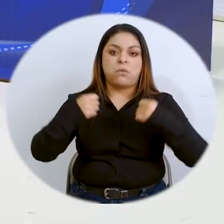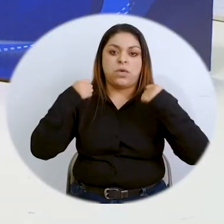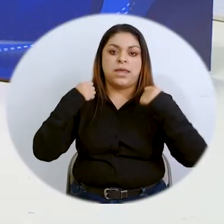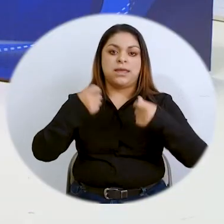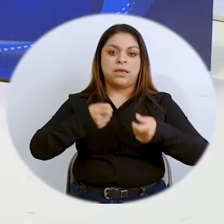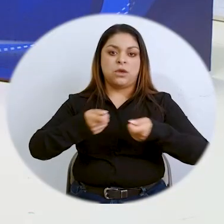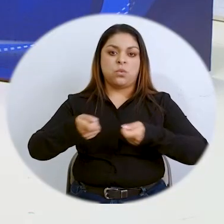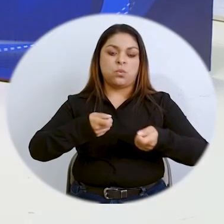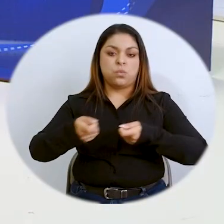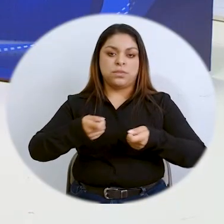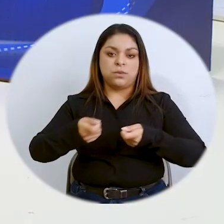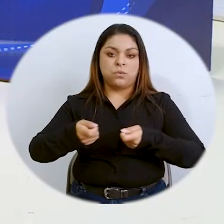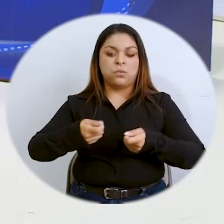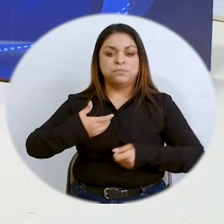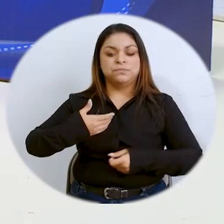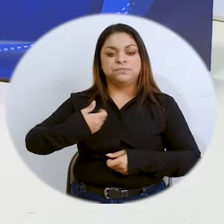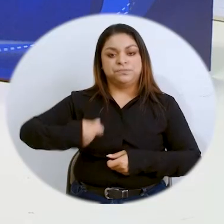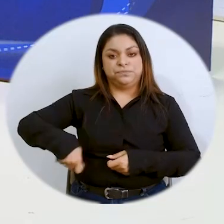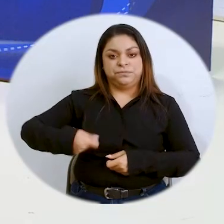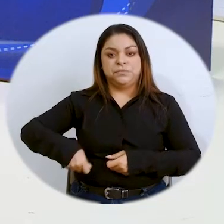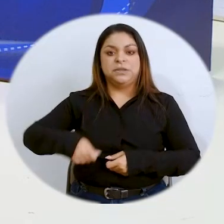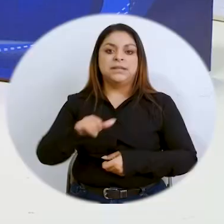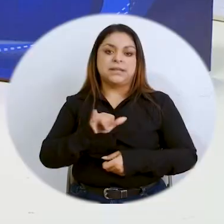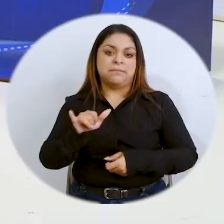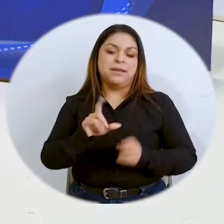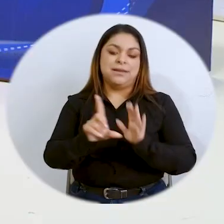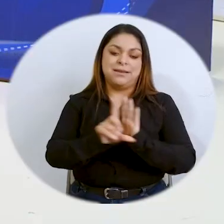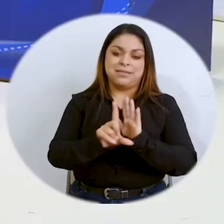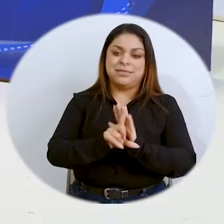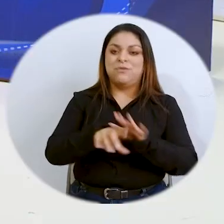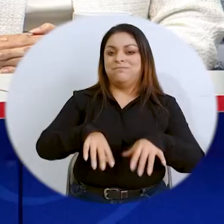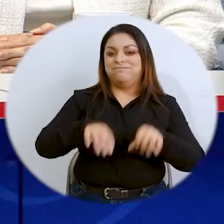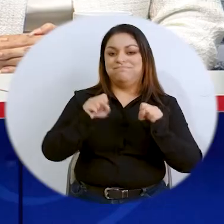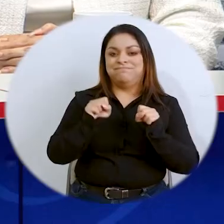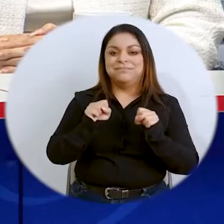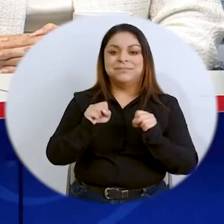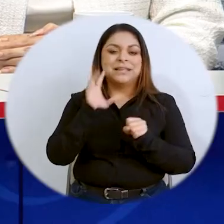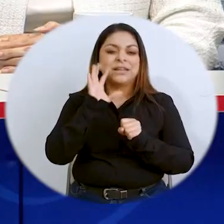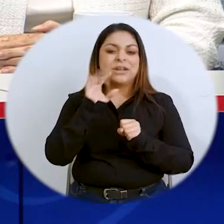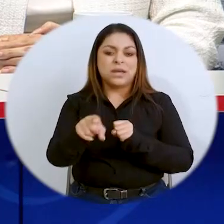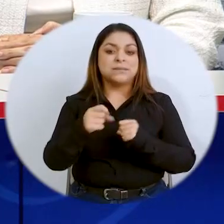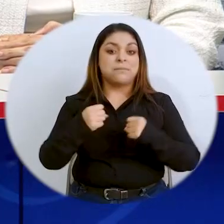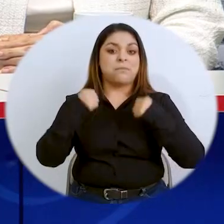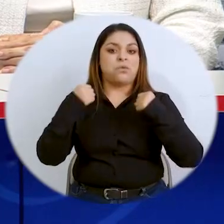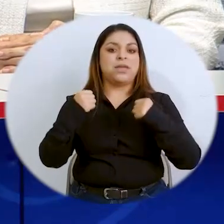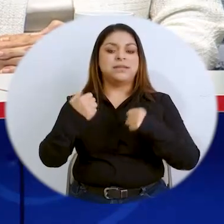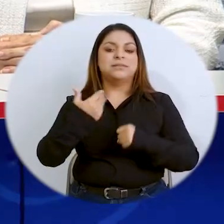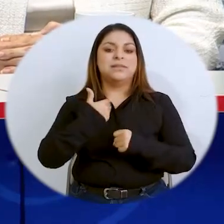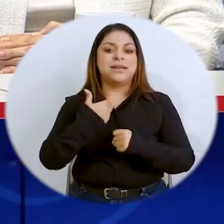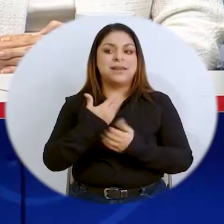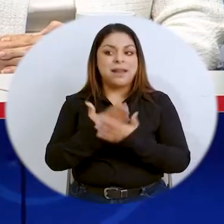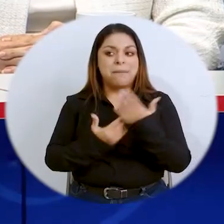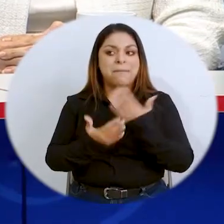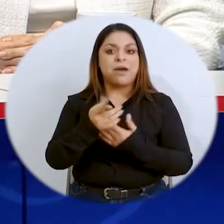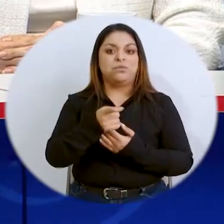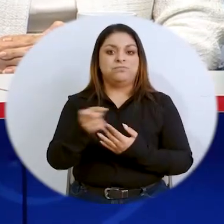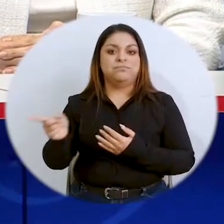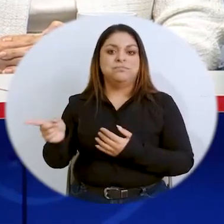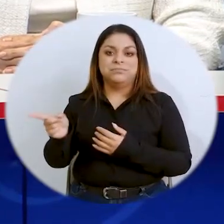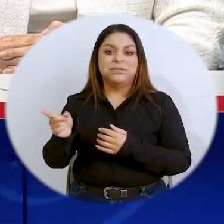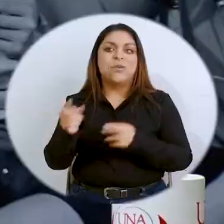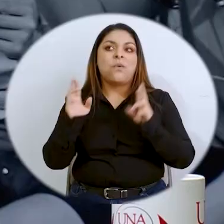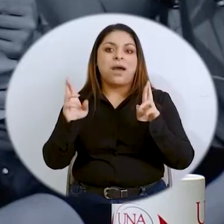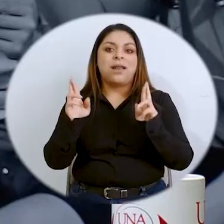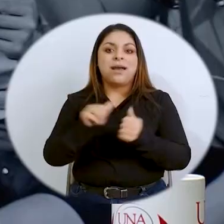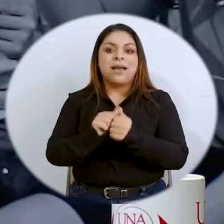Poder Ejecutivo como ahora también del Legislativo. Yo creo que ese reto lo tiene y tiene en la mano muchos cambios que